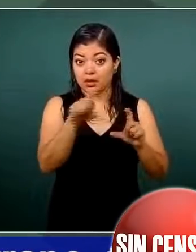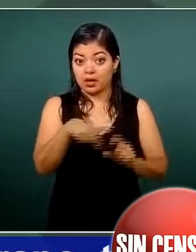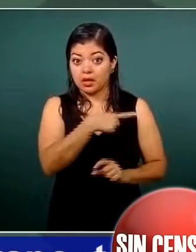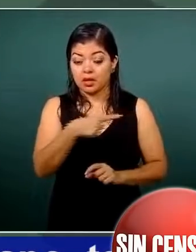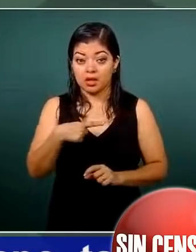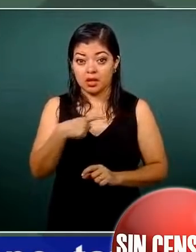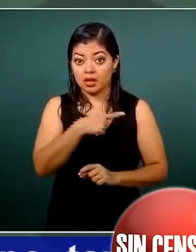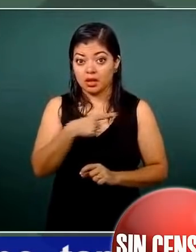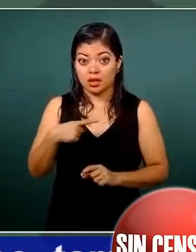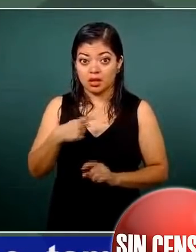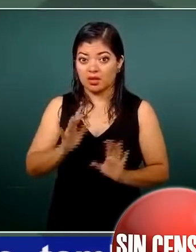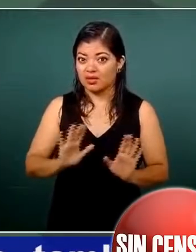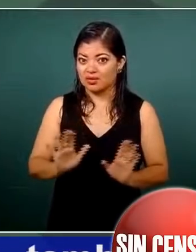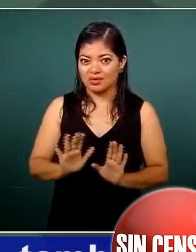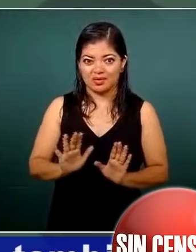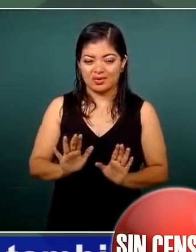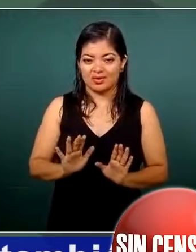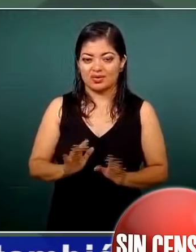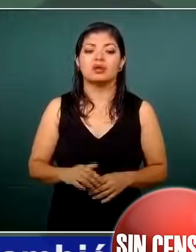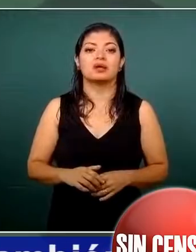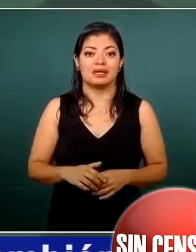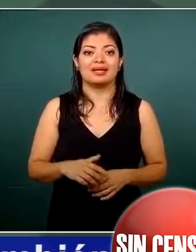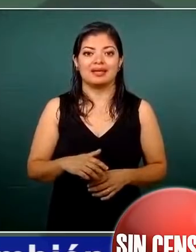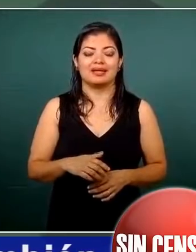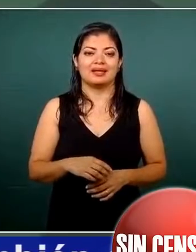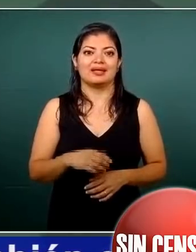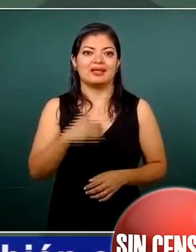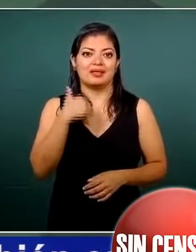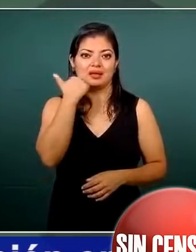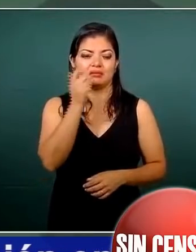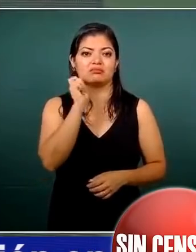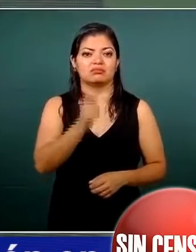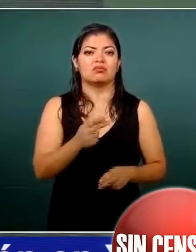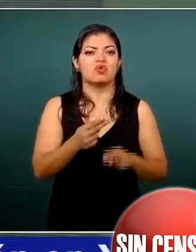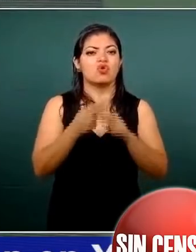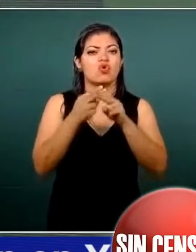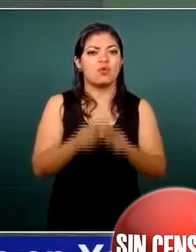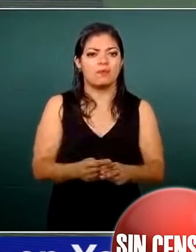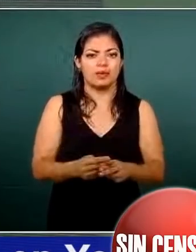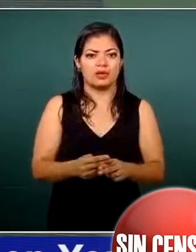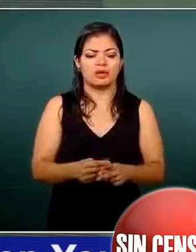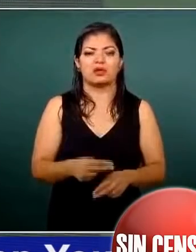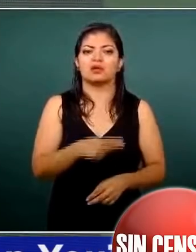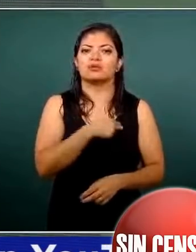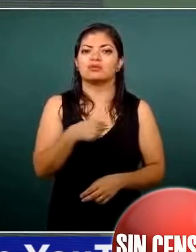que podamos cumplir con todos nuestros compromisos.